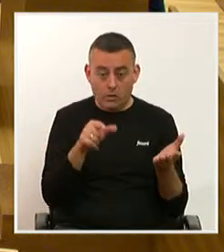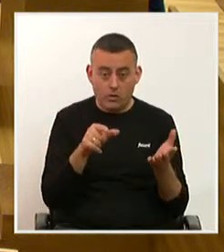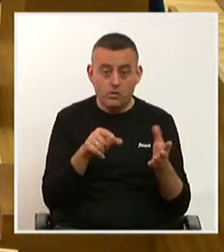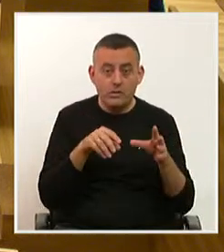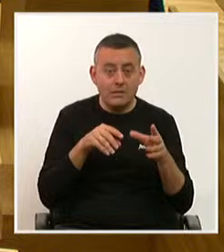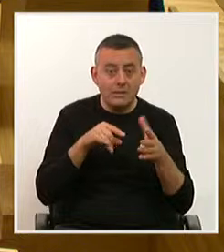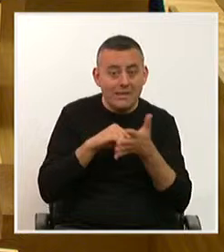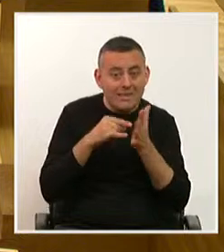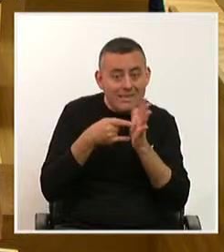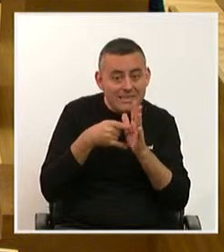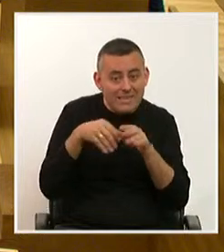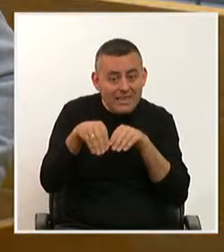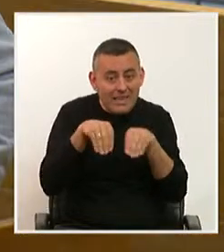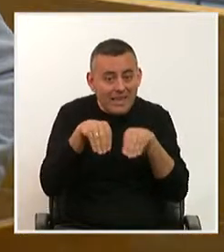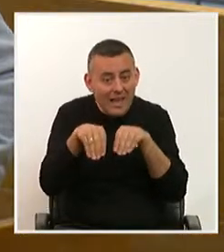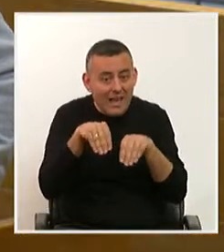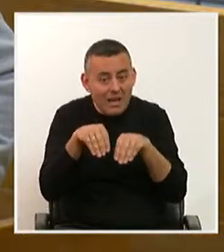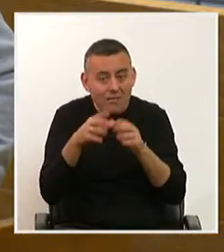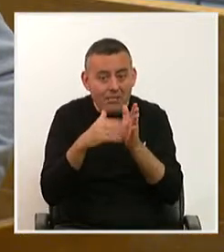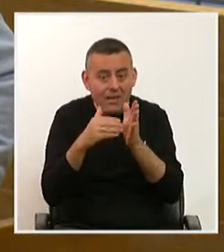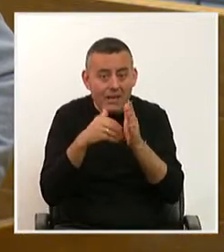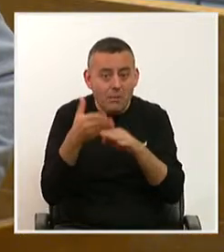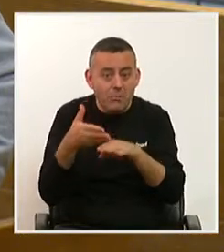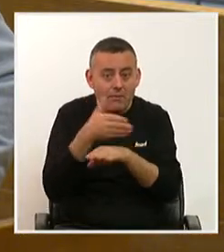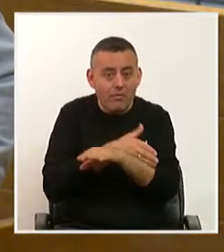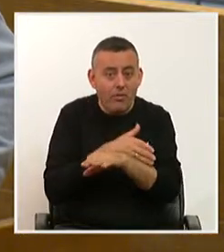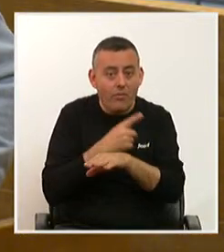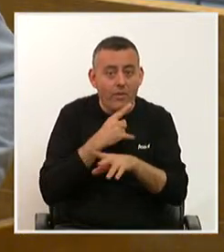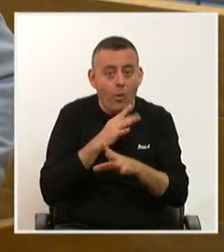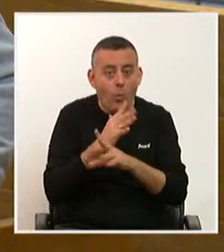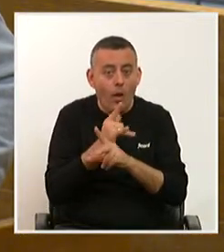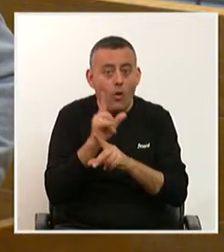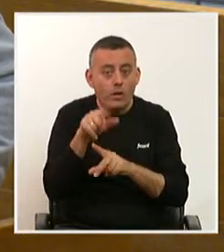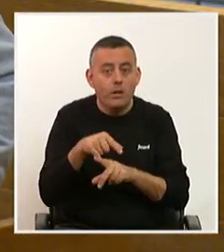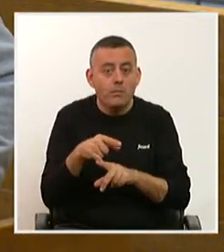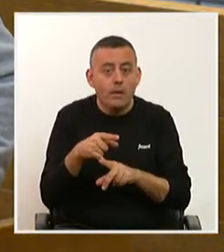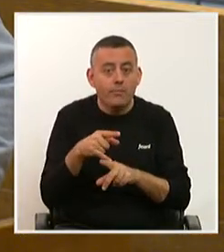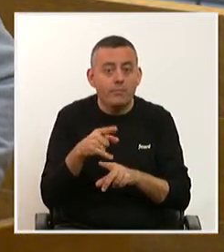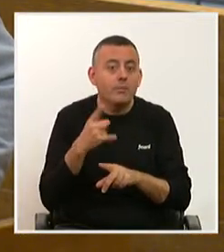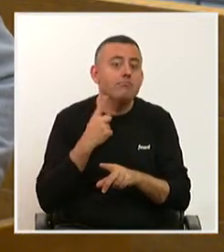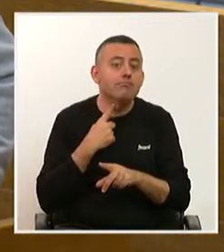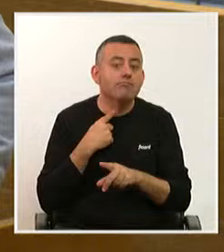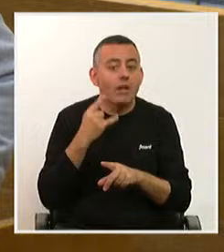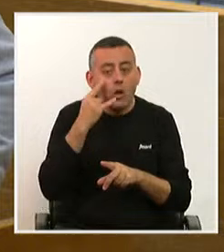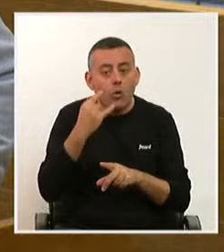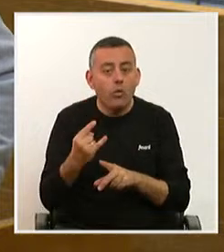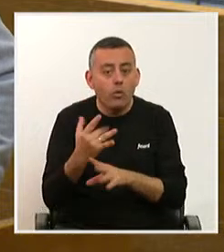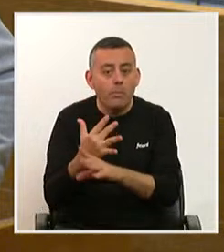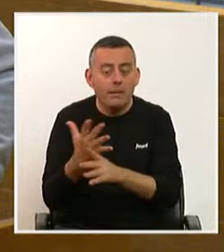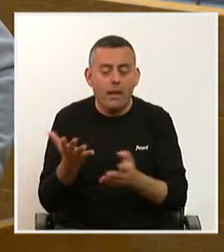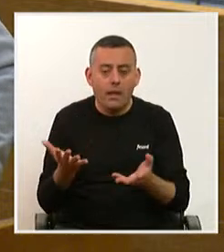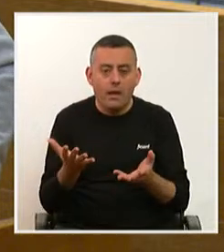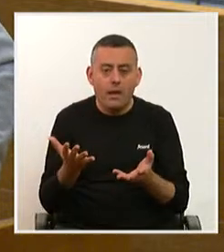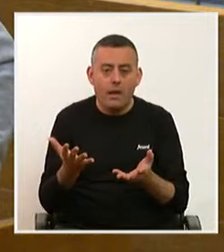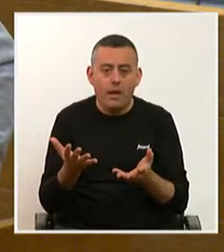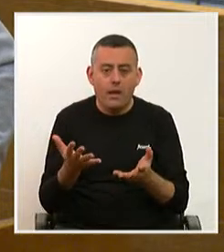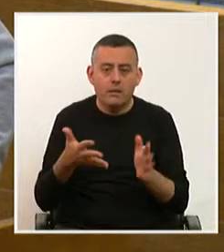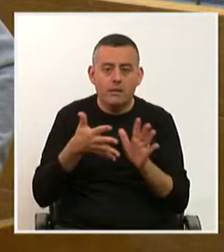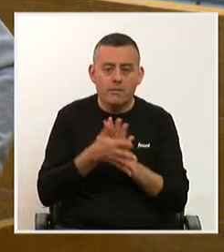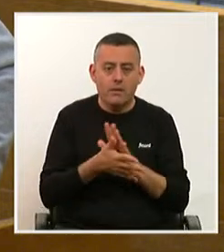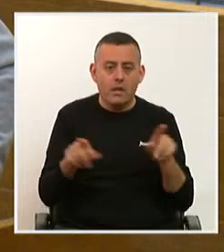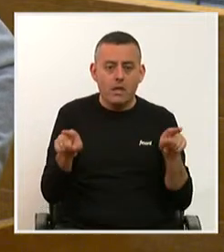preven del y y la ludopatía vost convertir el me país en la Argentina de mi